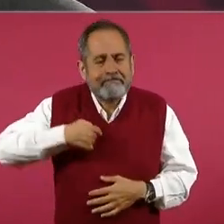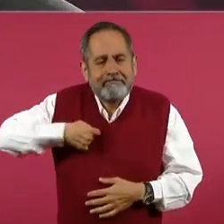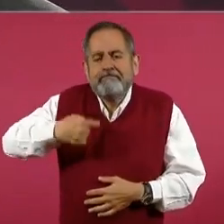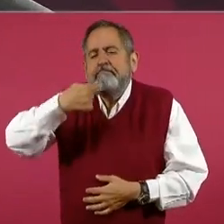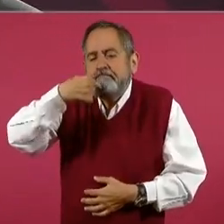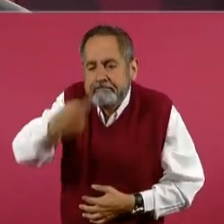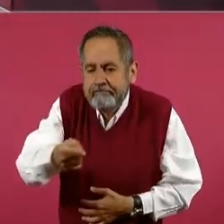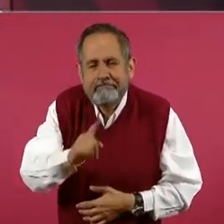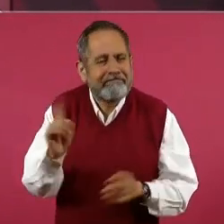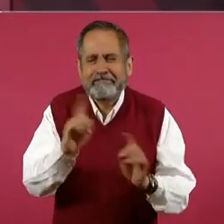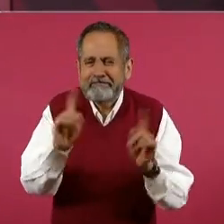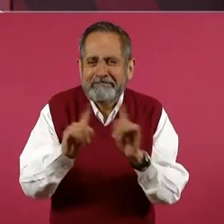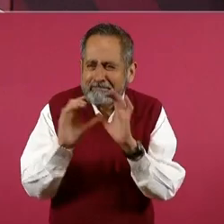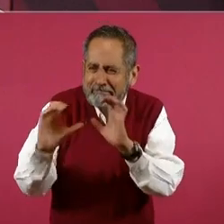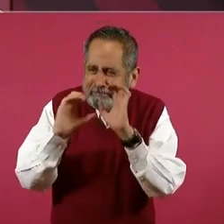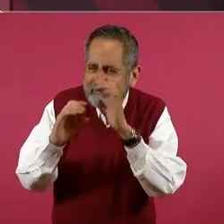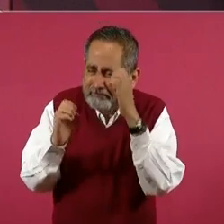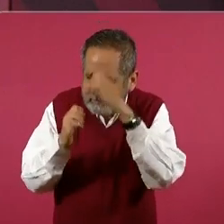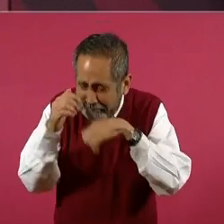lo mismo,